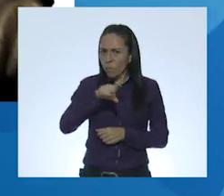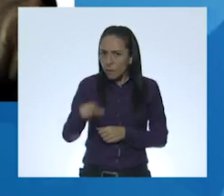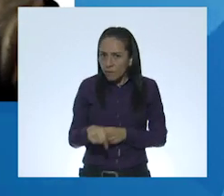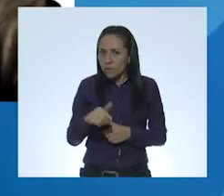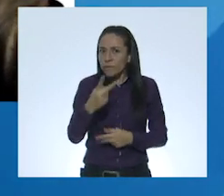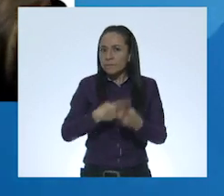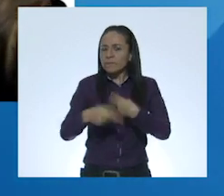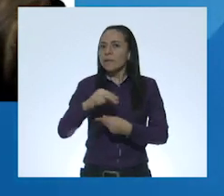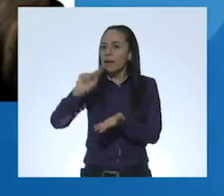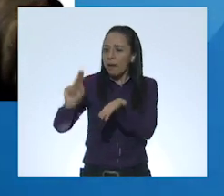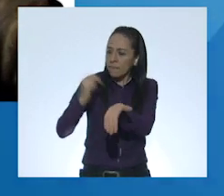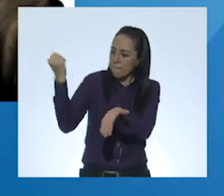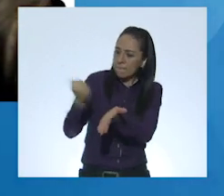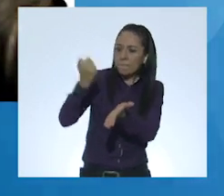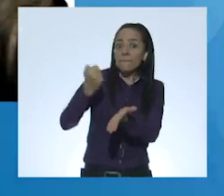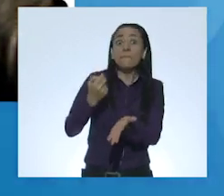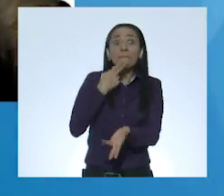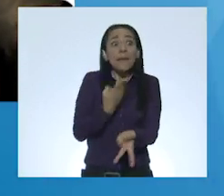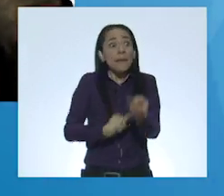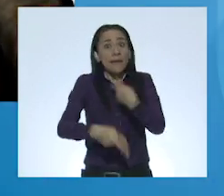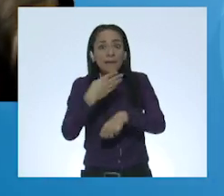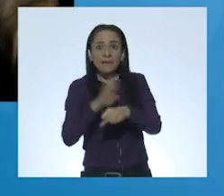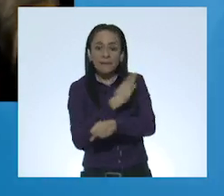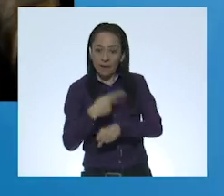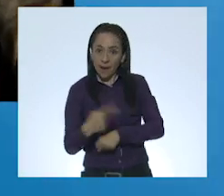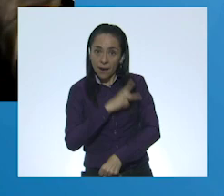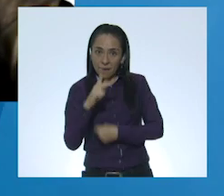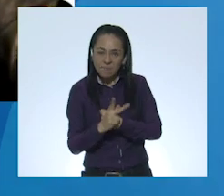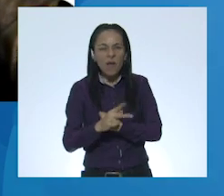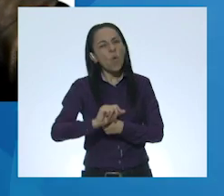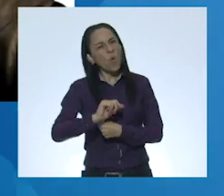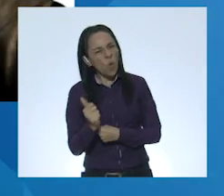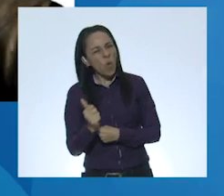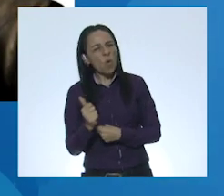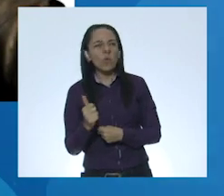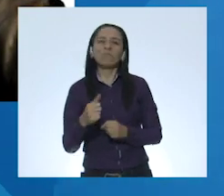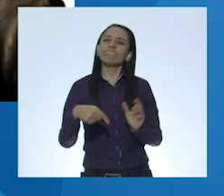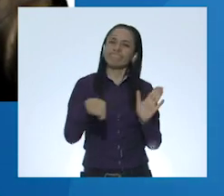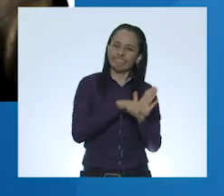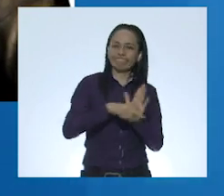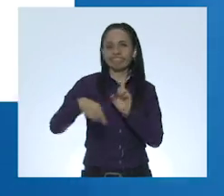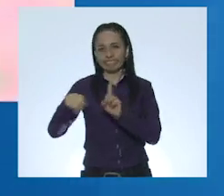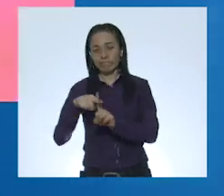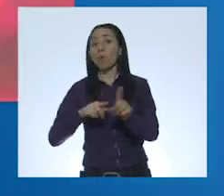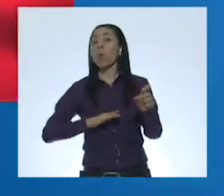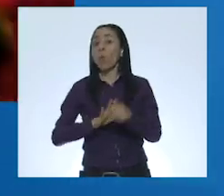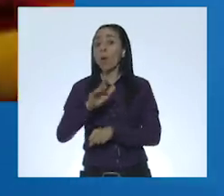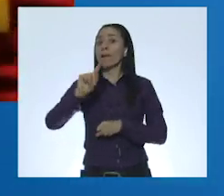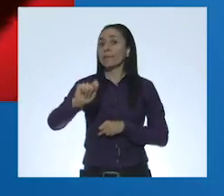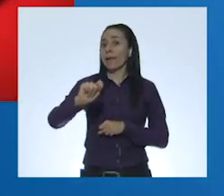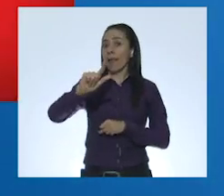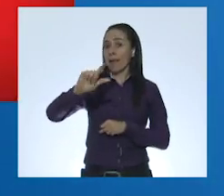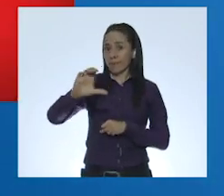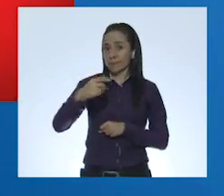país, también ha sido duramente criticado. Se trata, por supuesto, del Tratado de Libre Comercio.